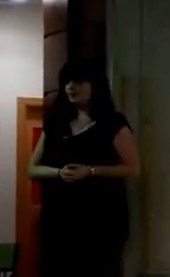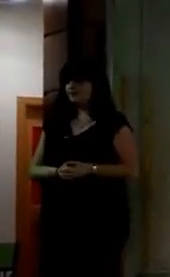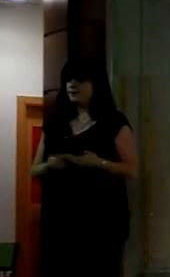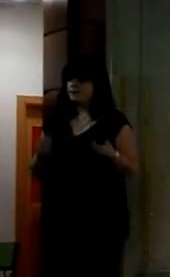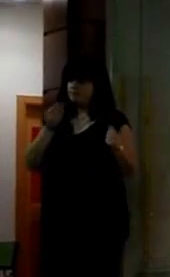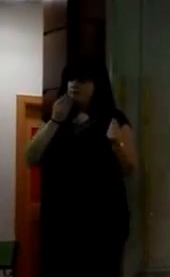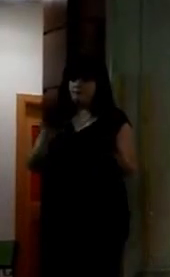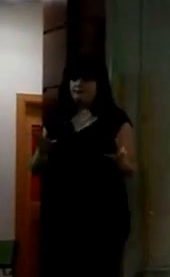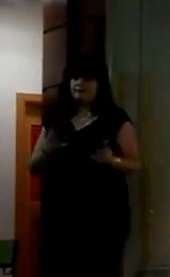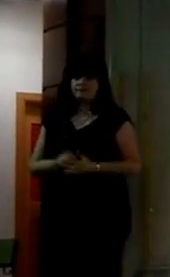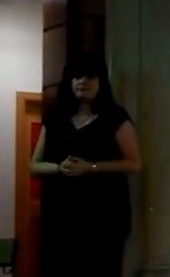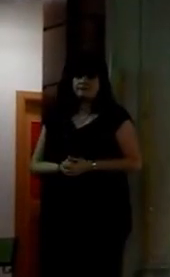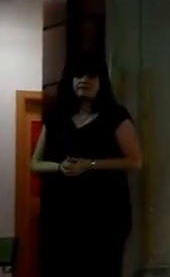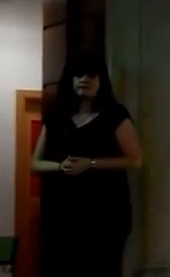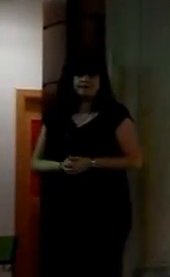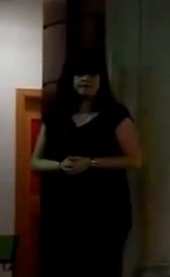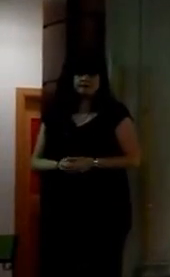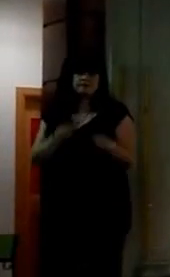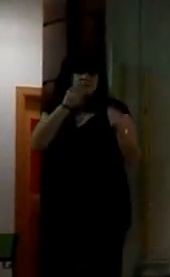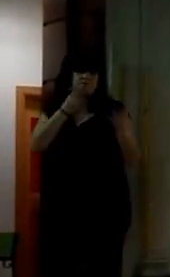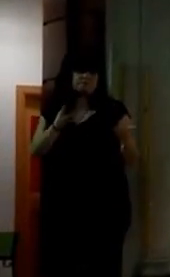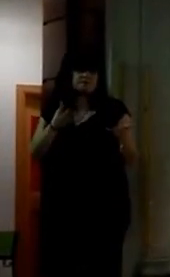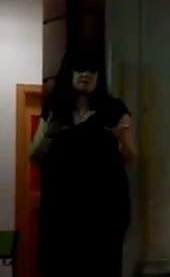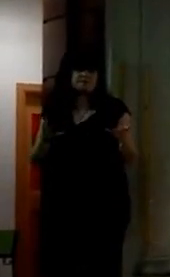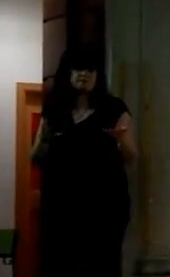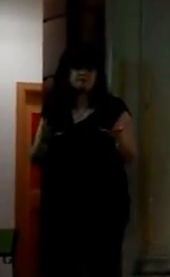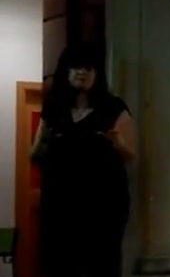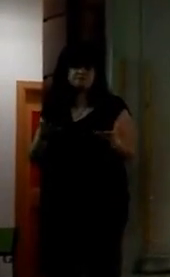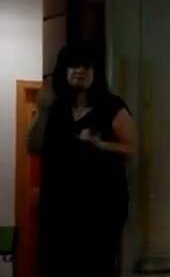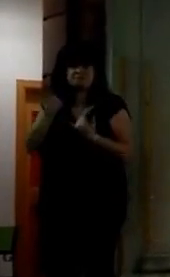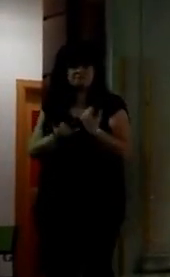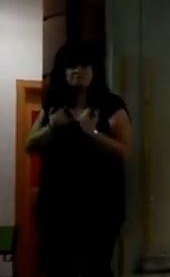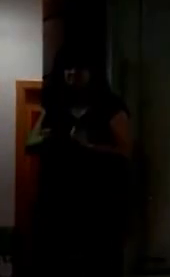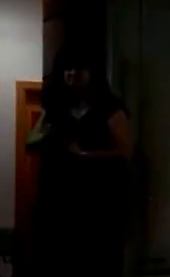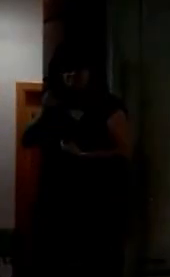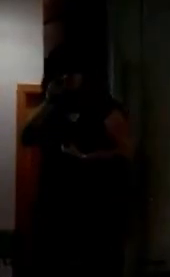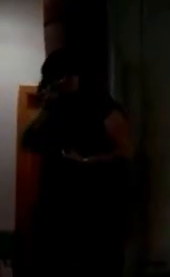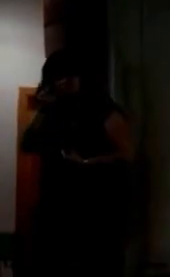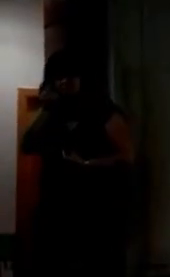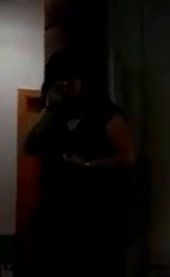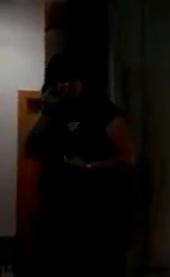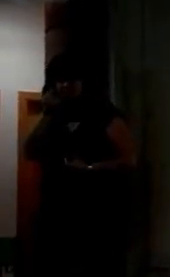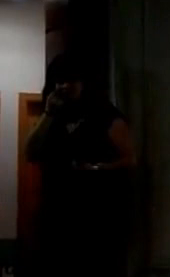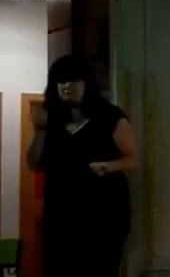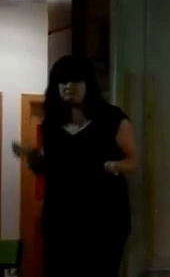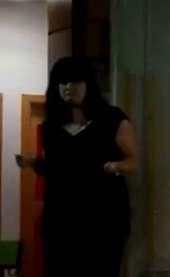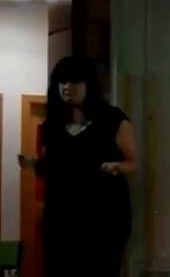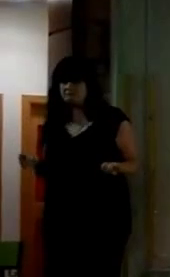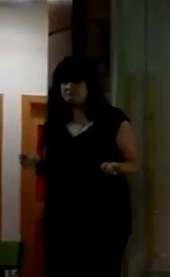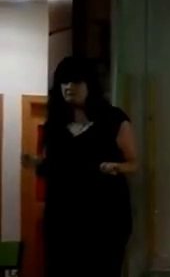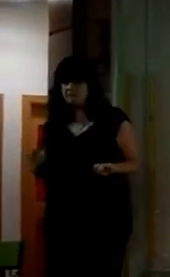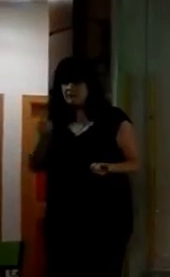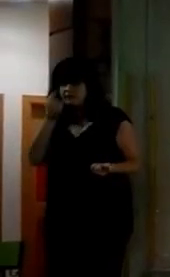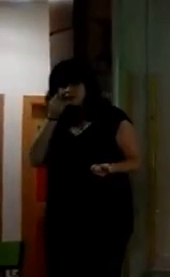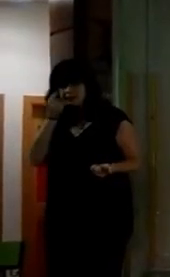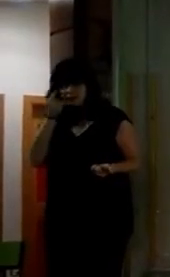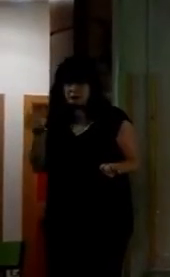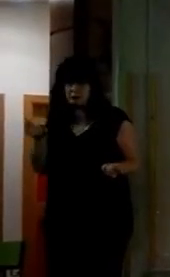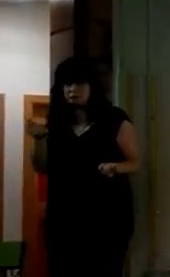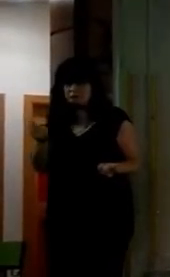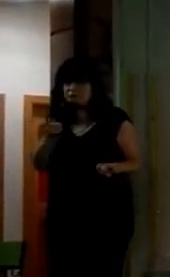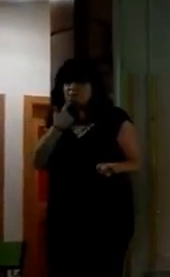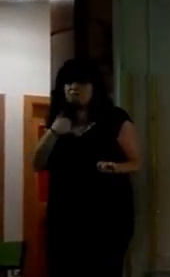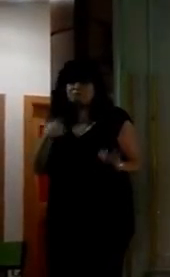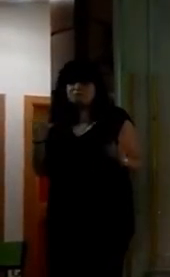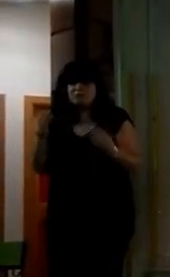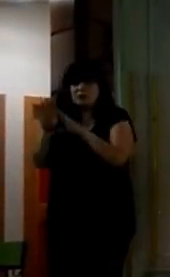Bueno, parece, según todos os indicios, que algún destes partidos vai